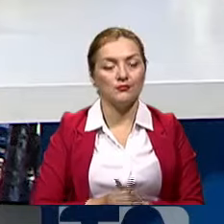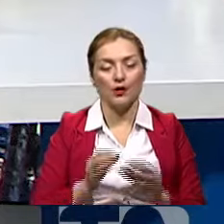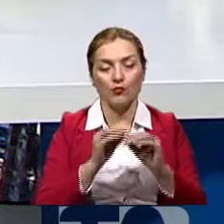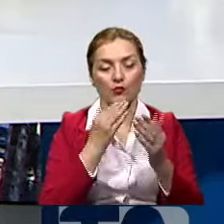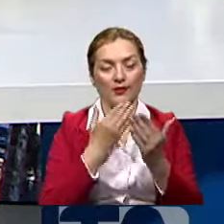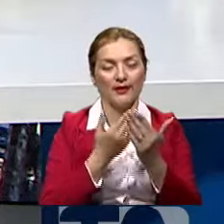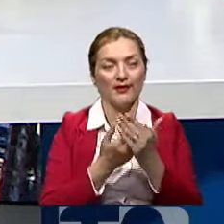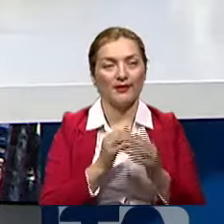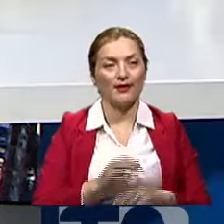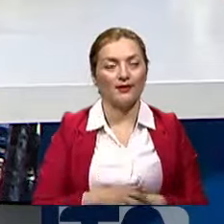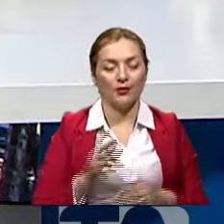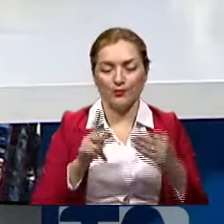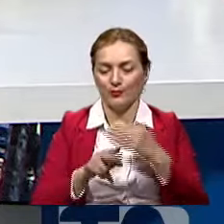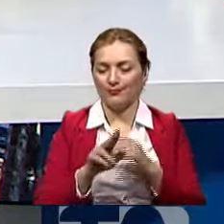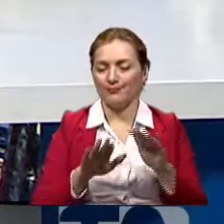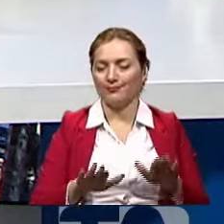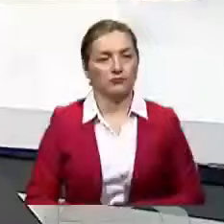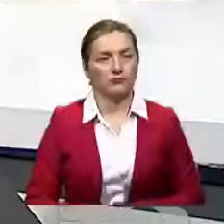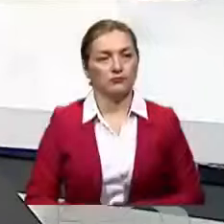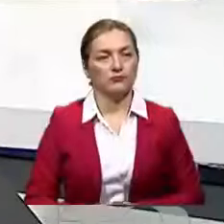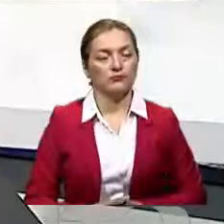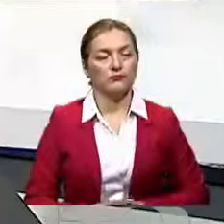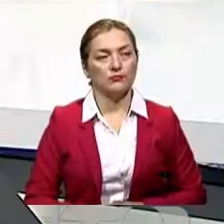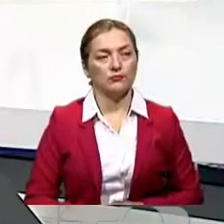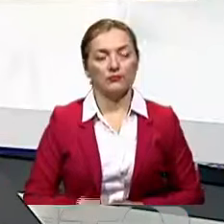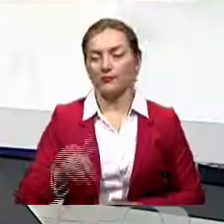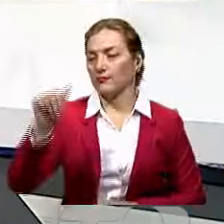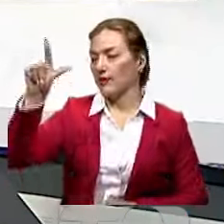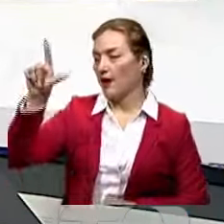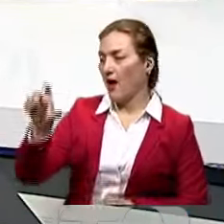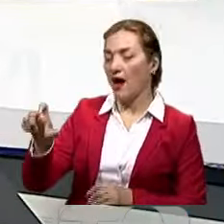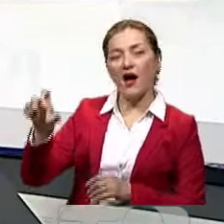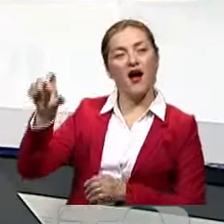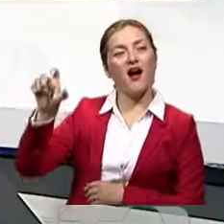Qué maravilla. Vamos a hacer una pausa y ya volvemos.